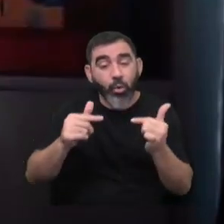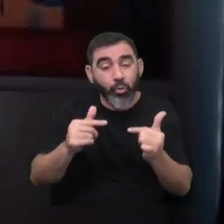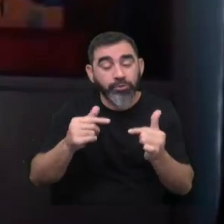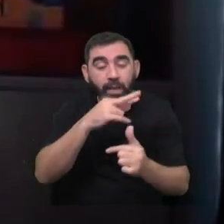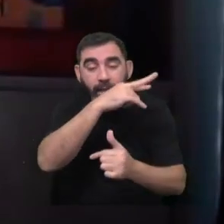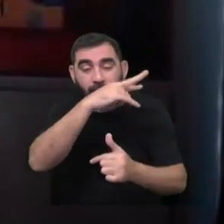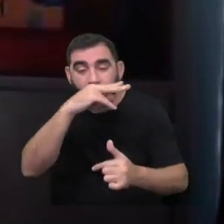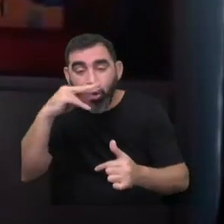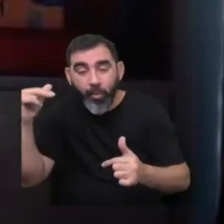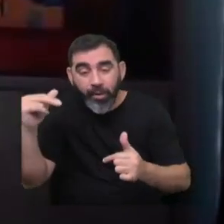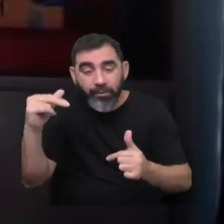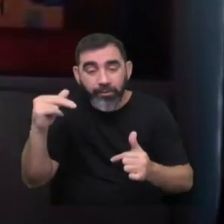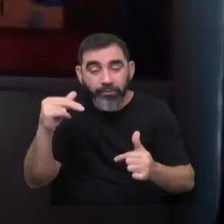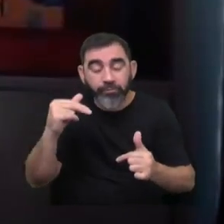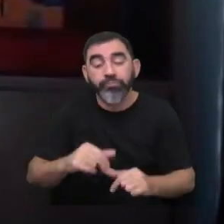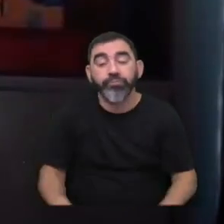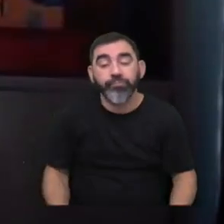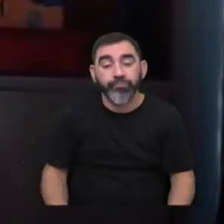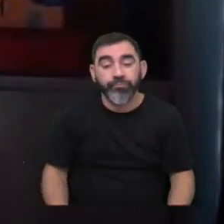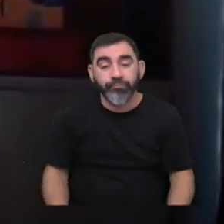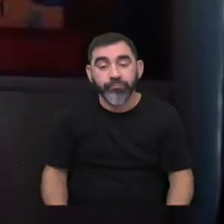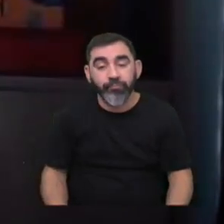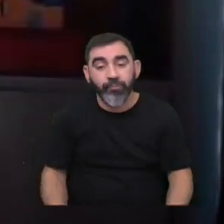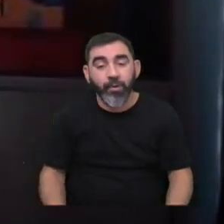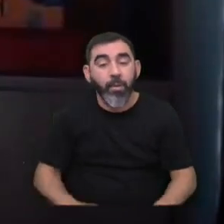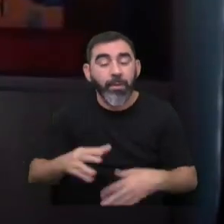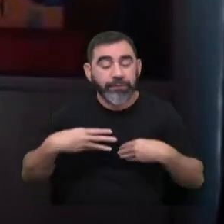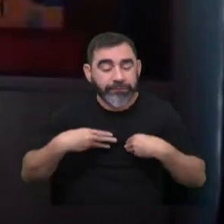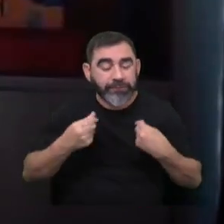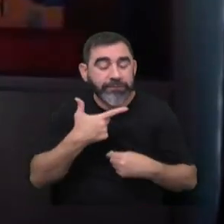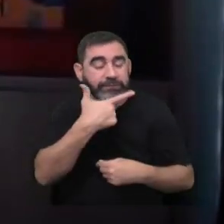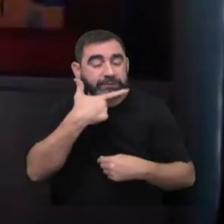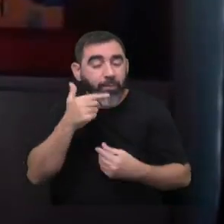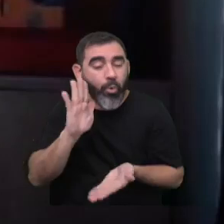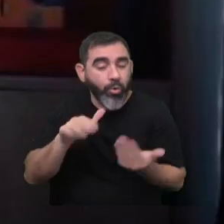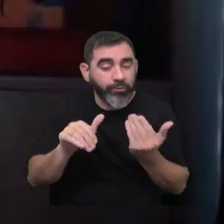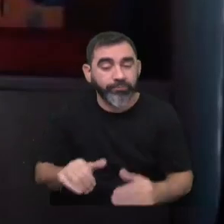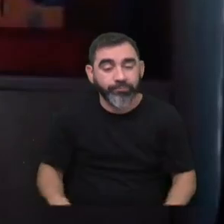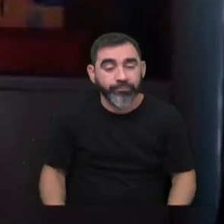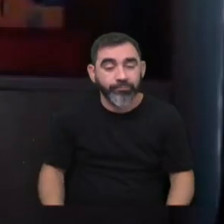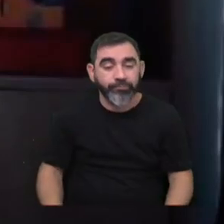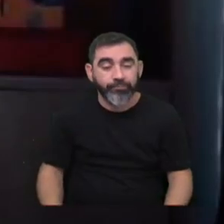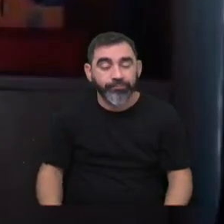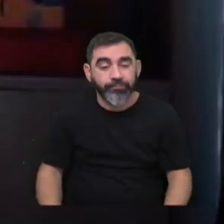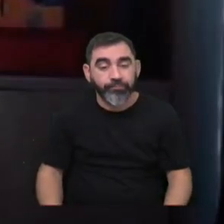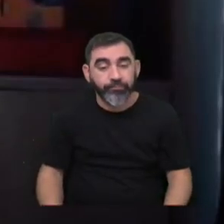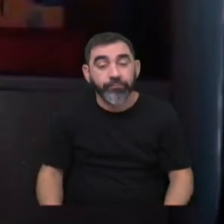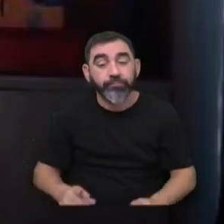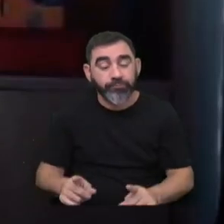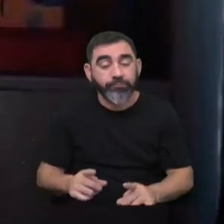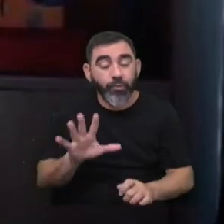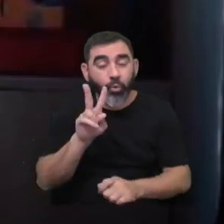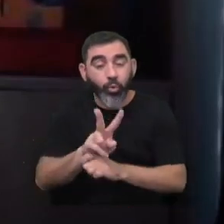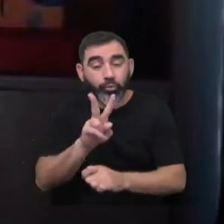a los receptores olfativos, lo que intensifica la percepción del sabor. O sea que además actúa como conservante